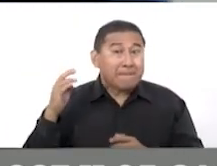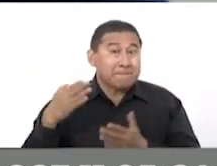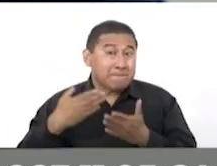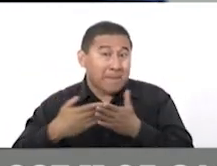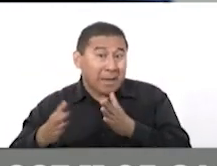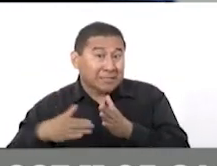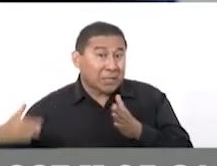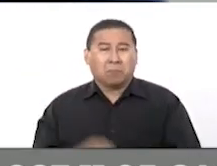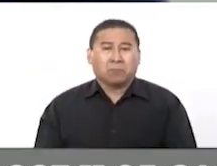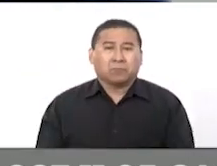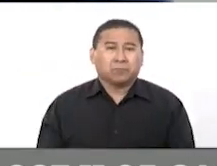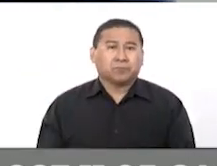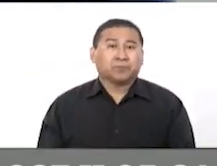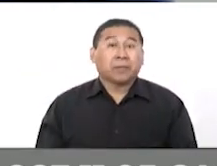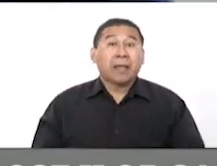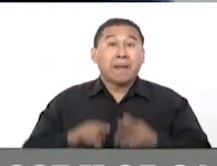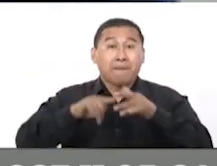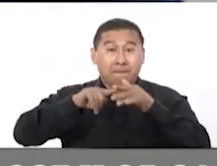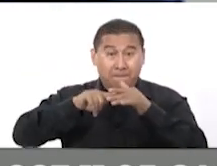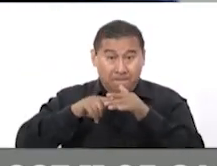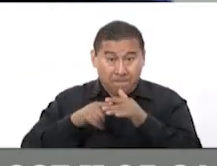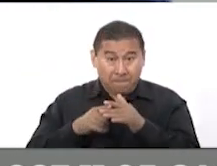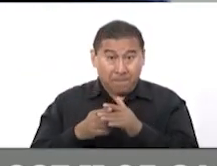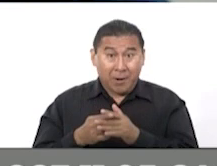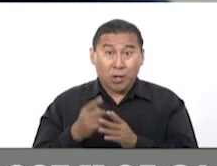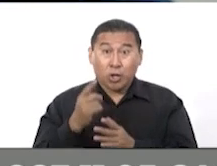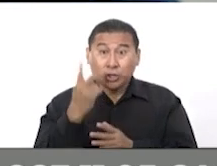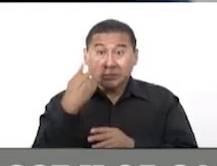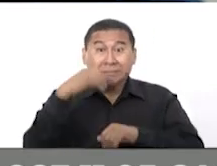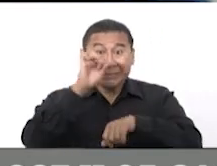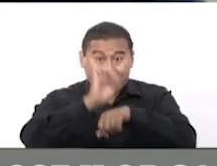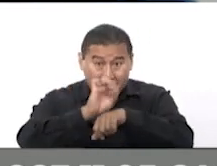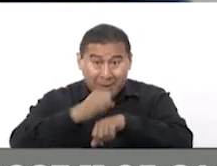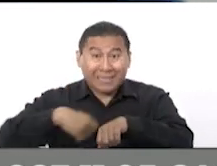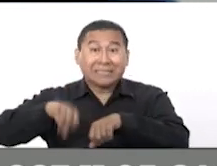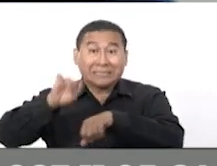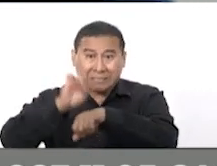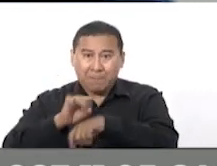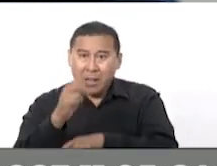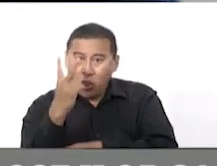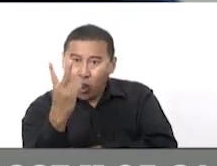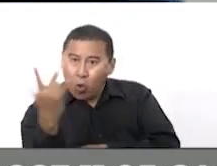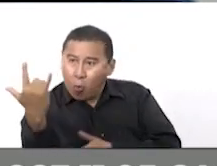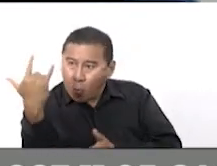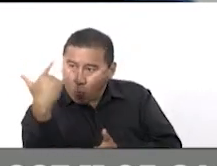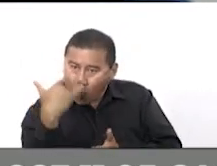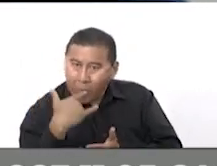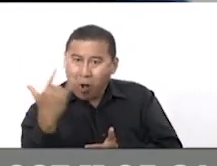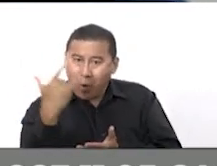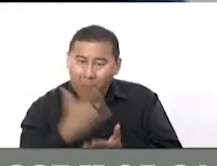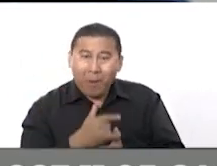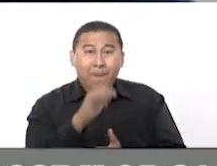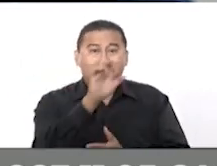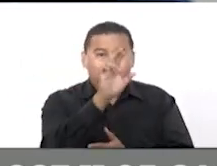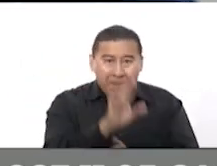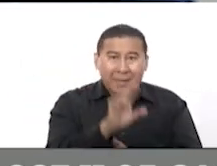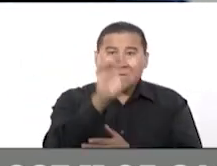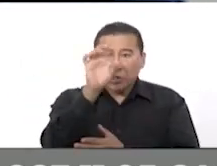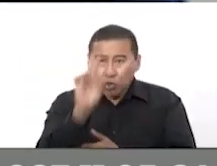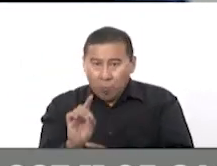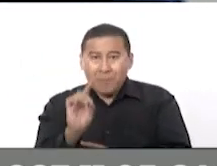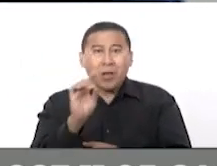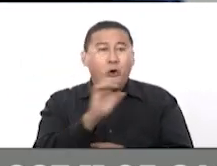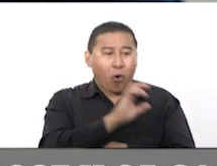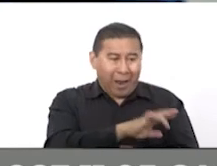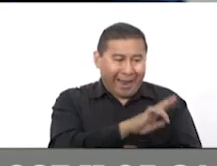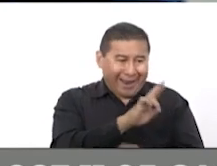con Cancún. Va a iniciar ya con dos vuelos semanales los martes y domingos uniendo Barcelona y Cancún. Y bueno, para